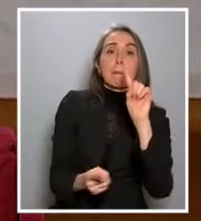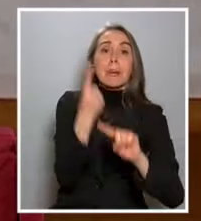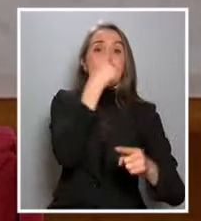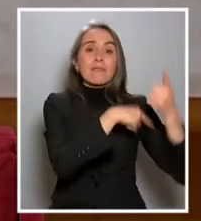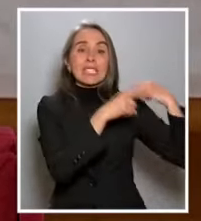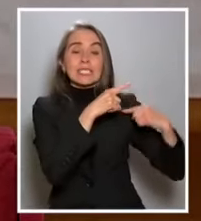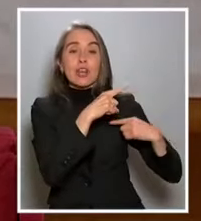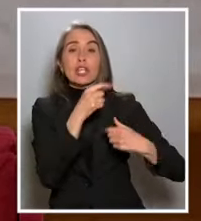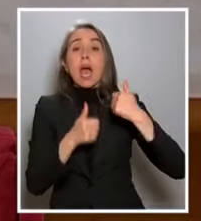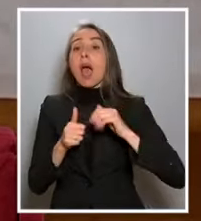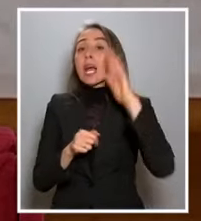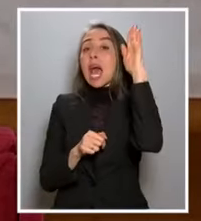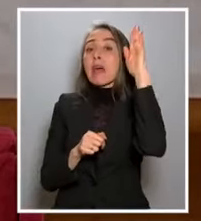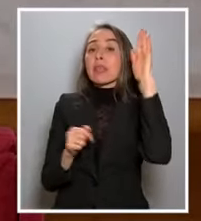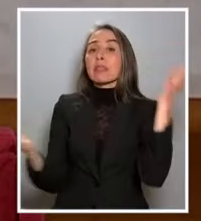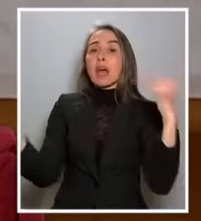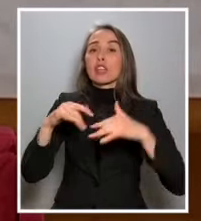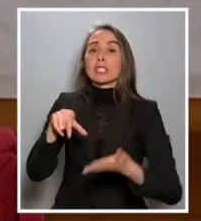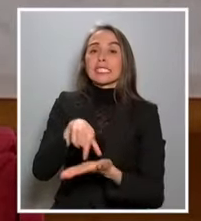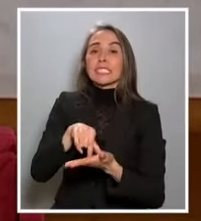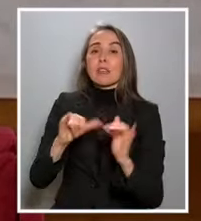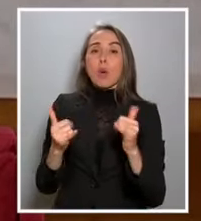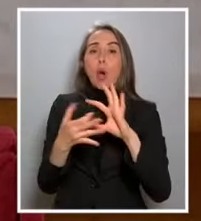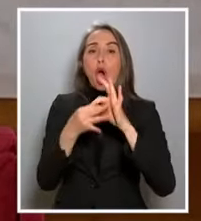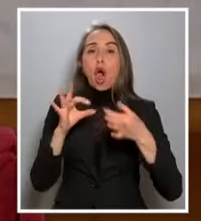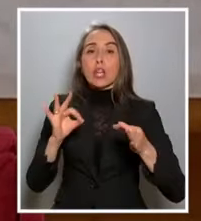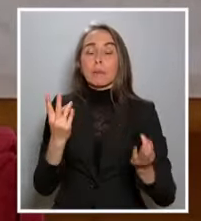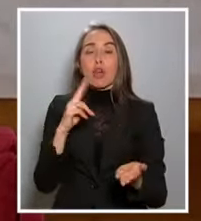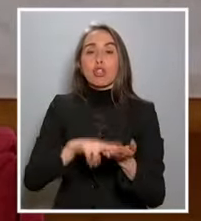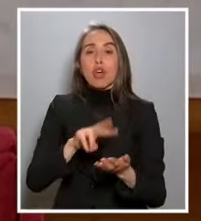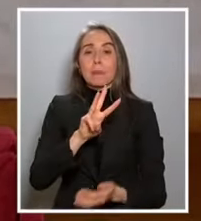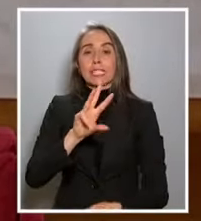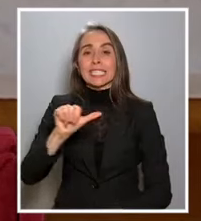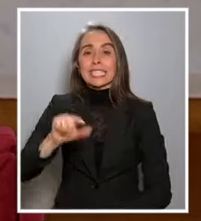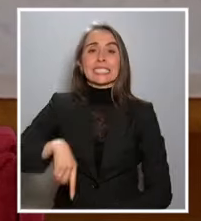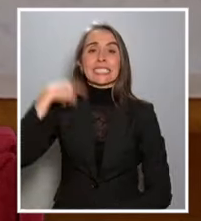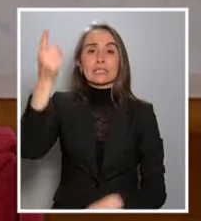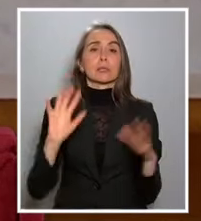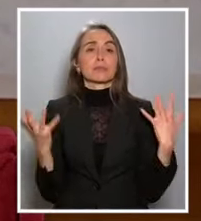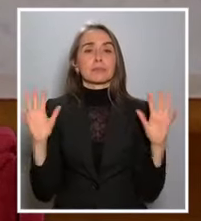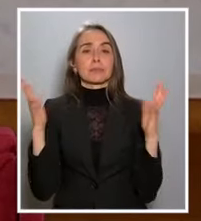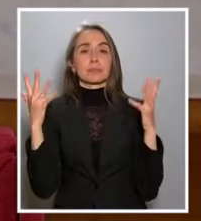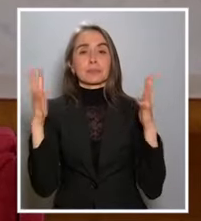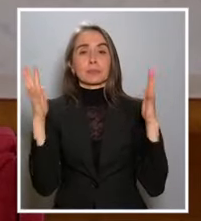su historia candidato a sede de los Juegos Olímpicos 2036.